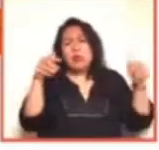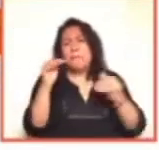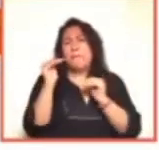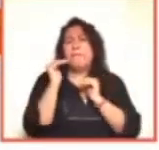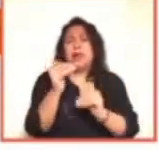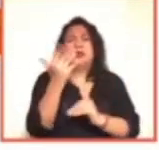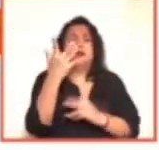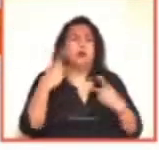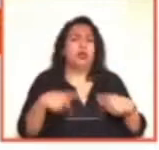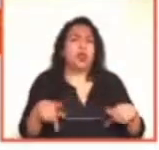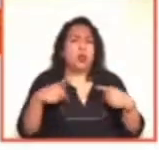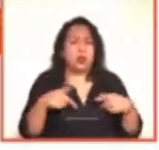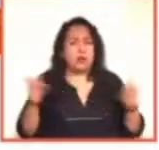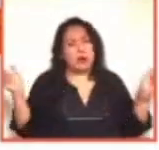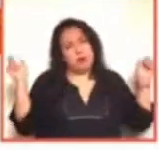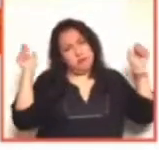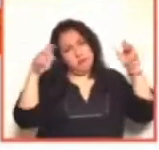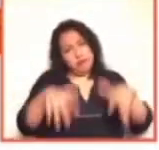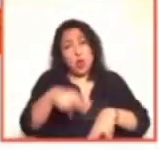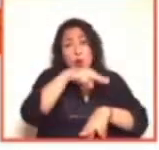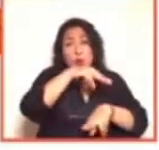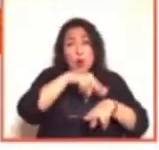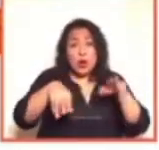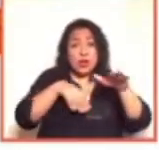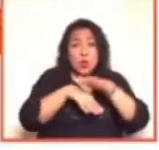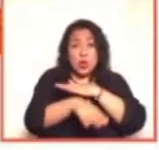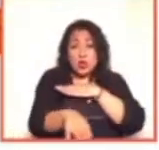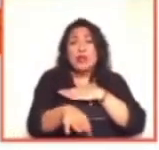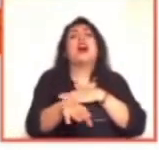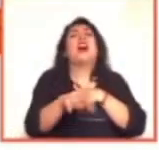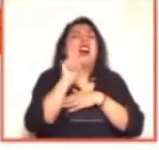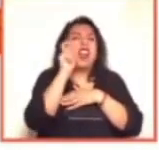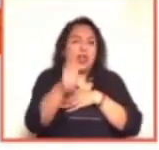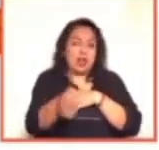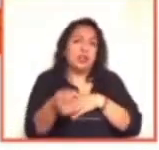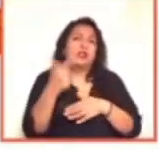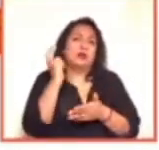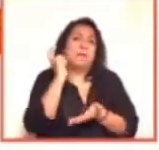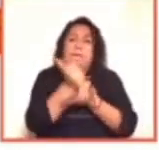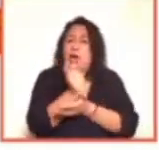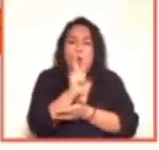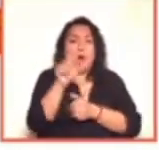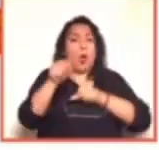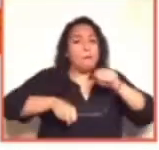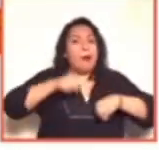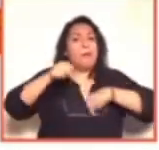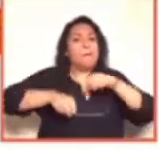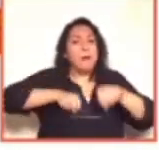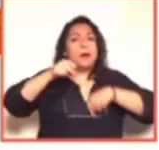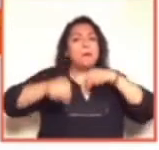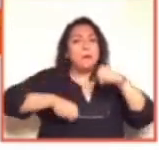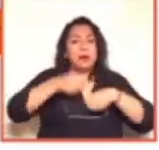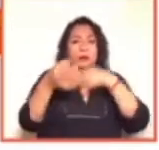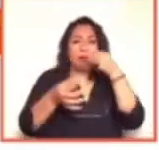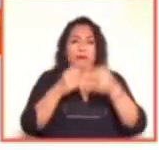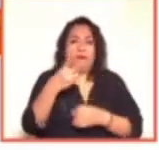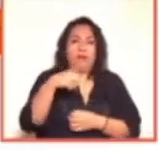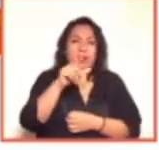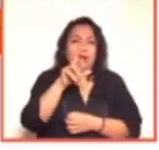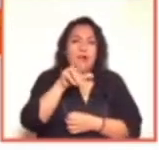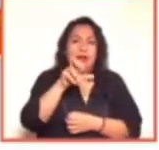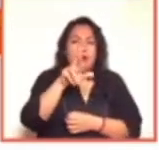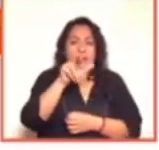50 personas. El boleto de entrada será pedalear. Noticias 22, Karen Rivera. Todo el mundo se quiere subir